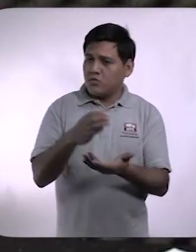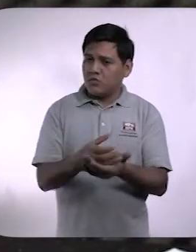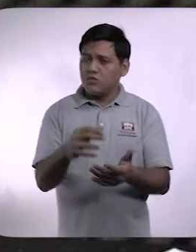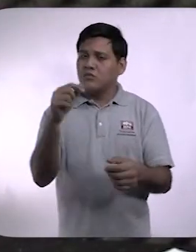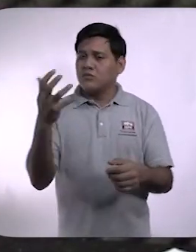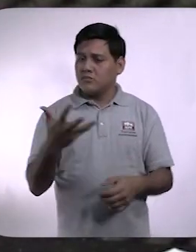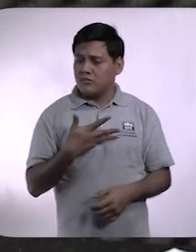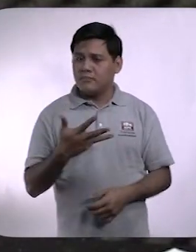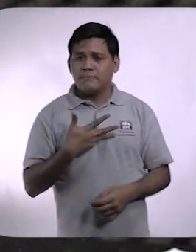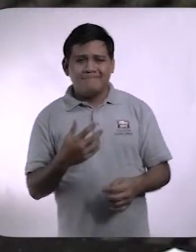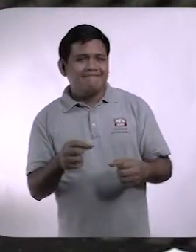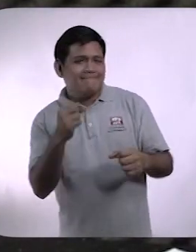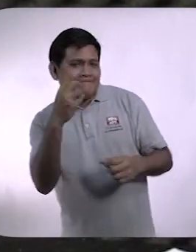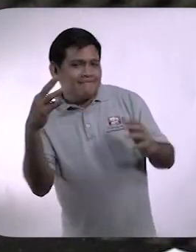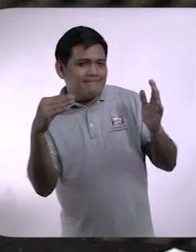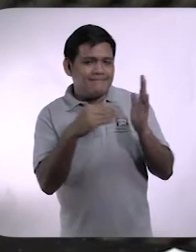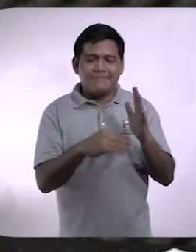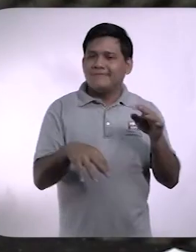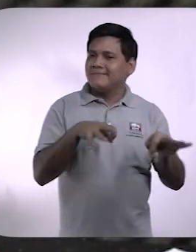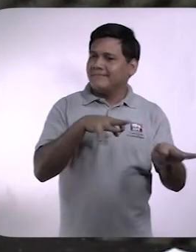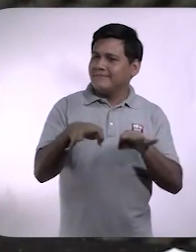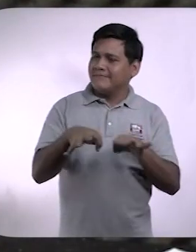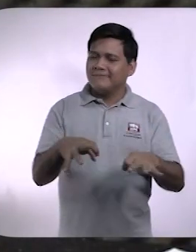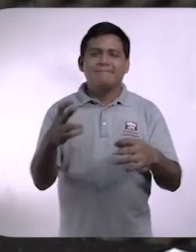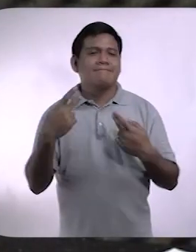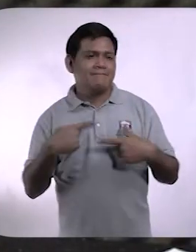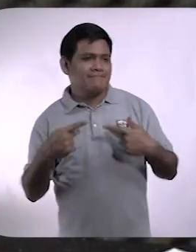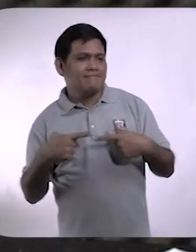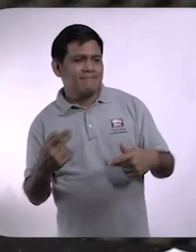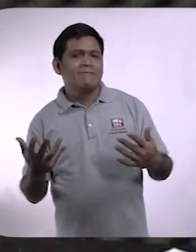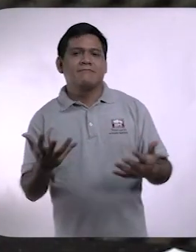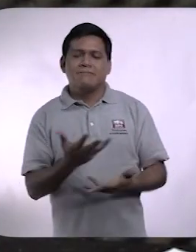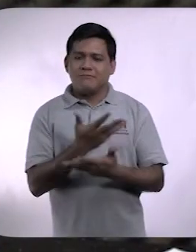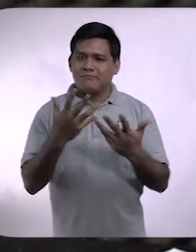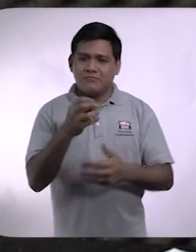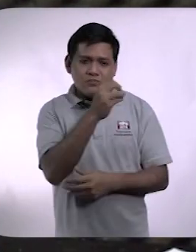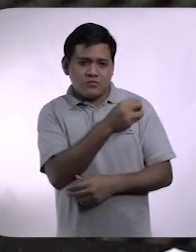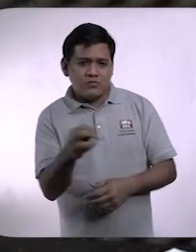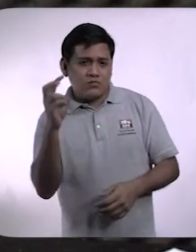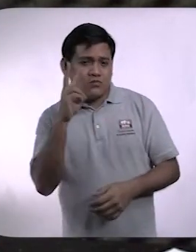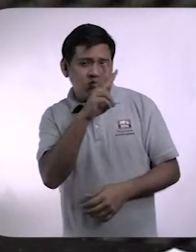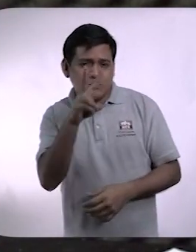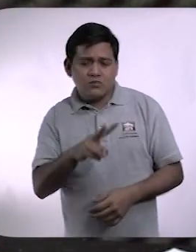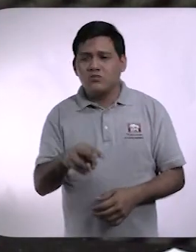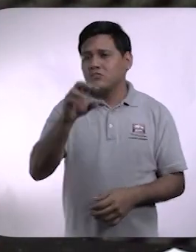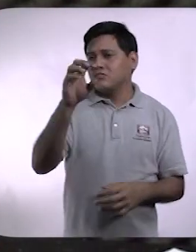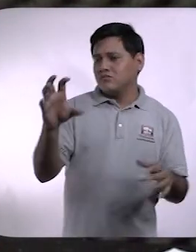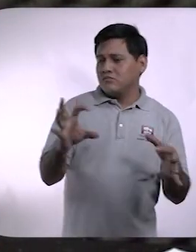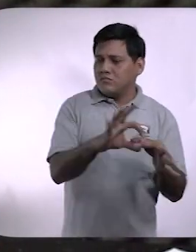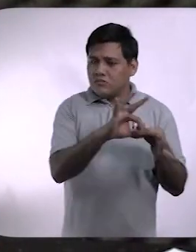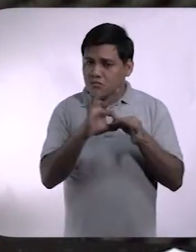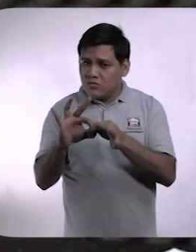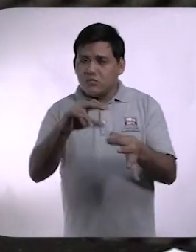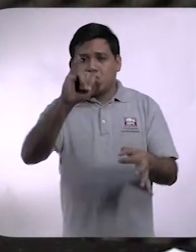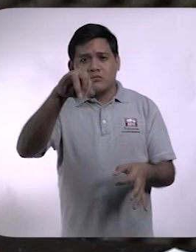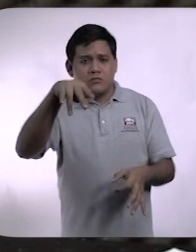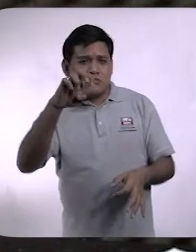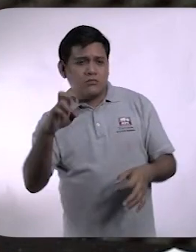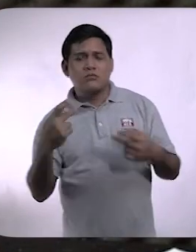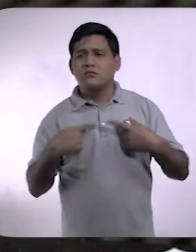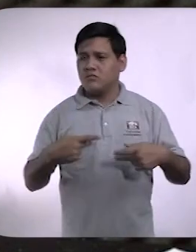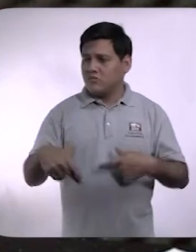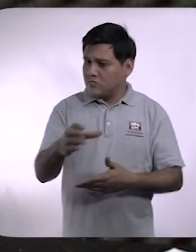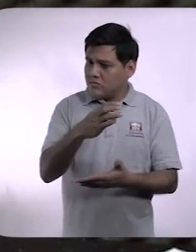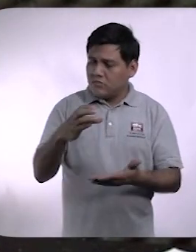hay miles de personas que están aquí, estamos obviamente coordinándonos con el INE, son ciudadanas y ciudadanos que